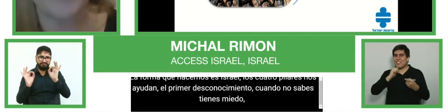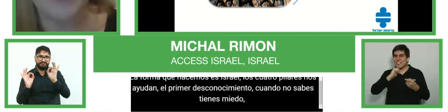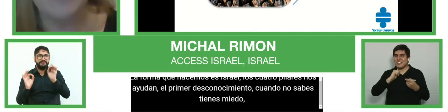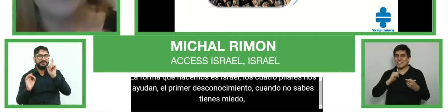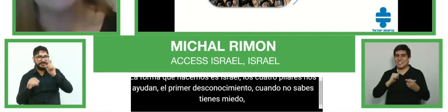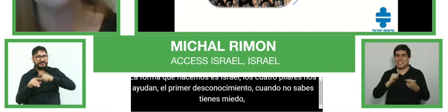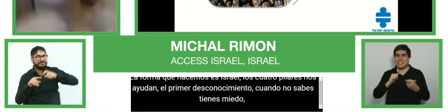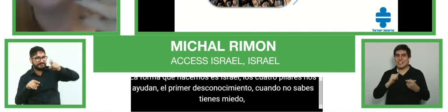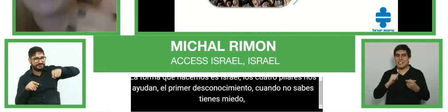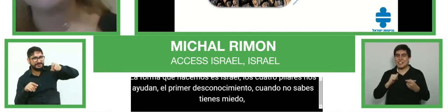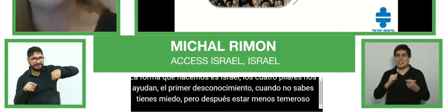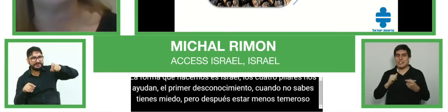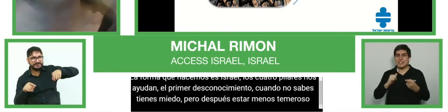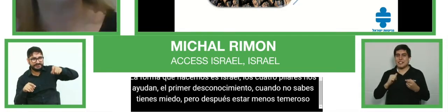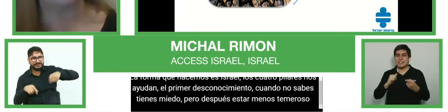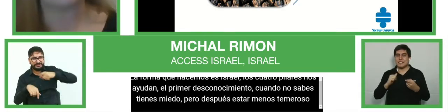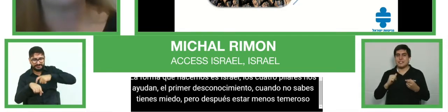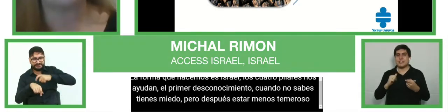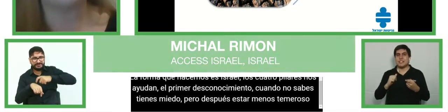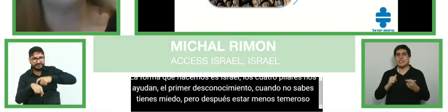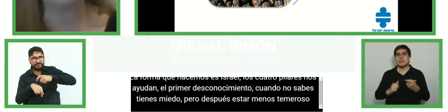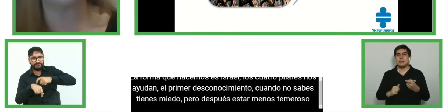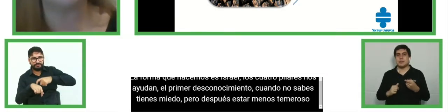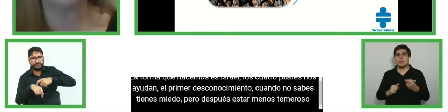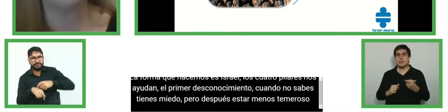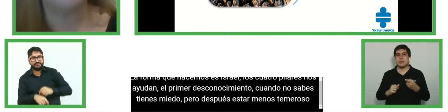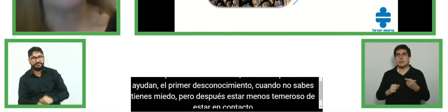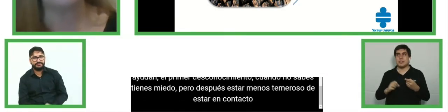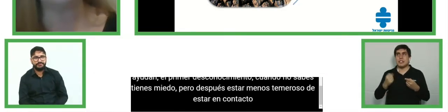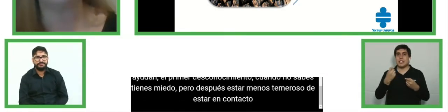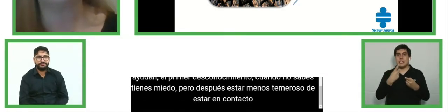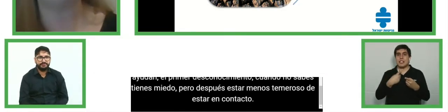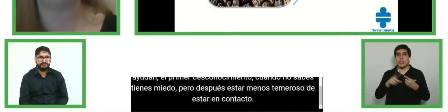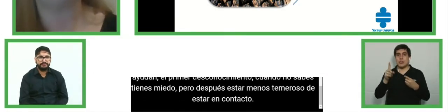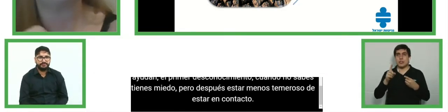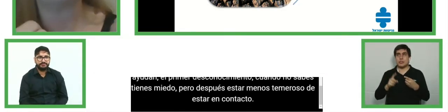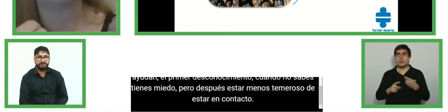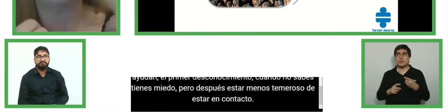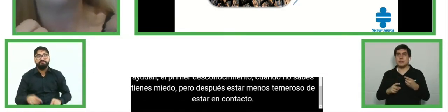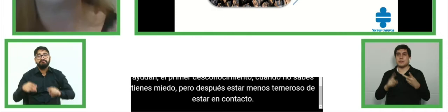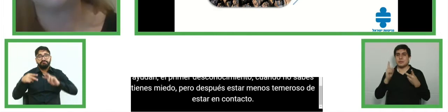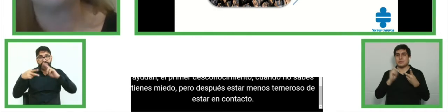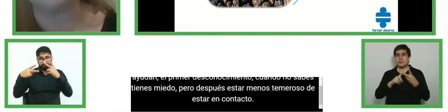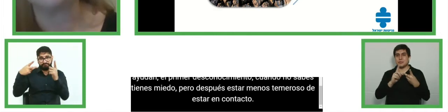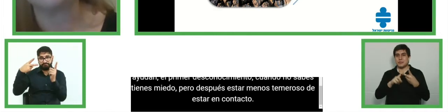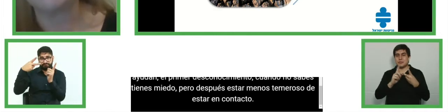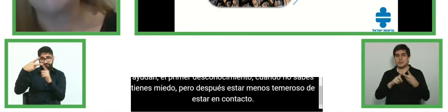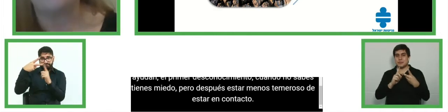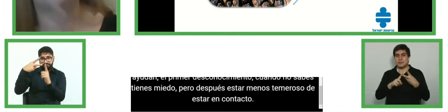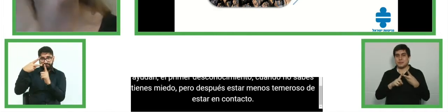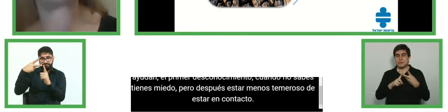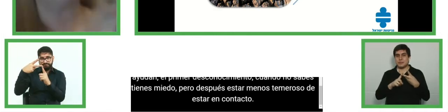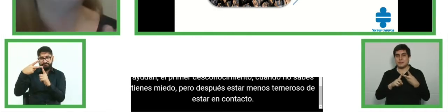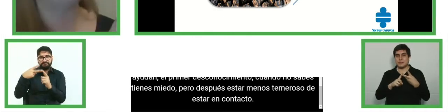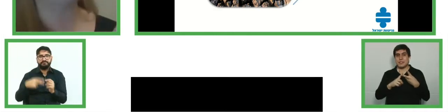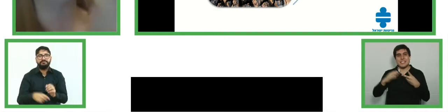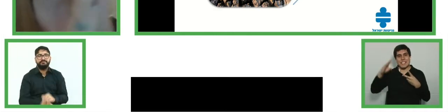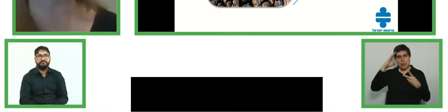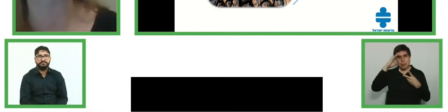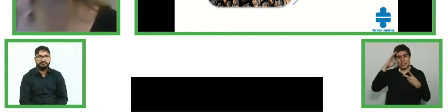que la última cosa de conocimiento. Próximo clic. El siguiente pilar es la